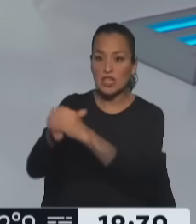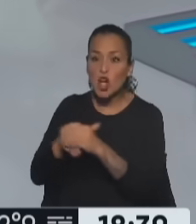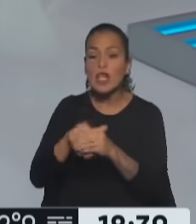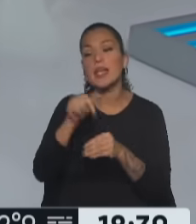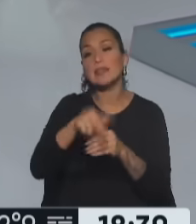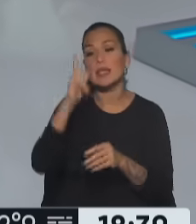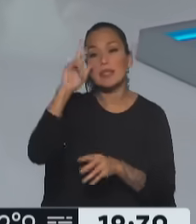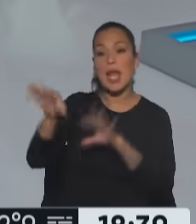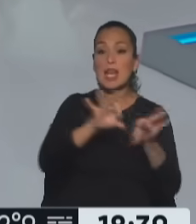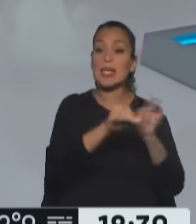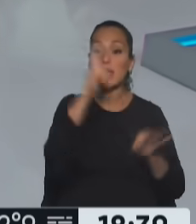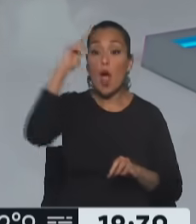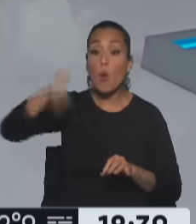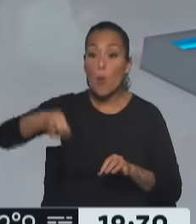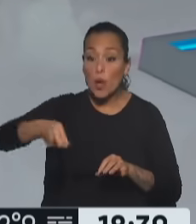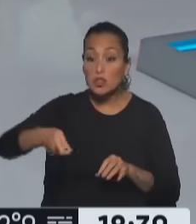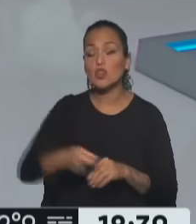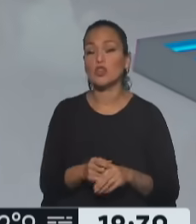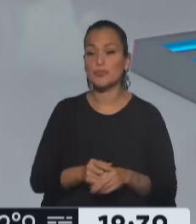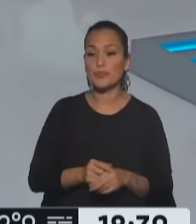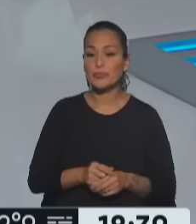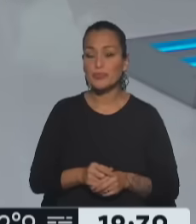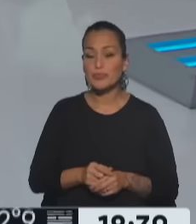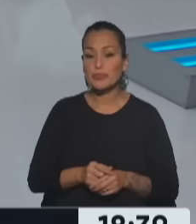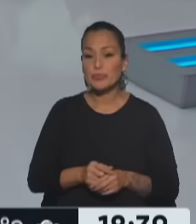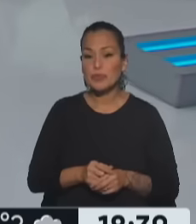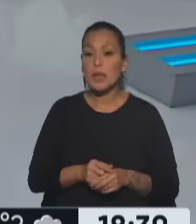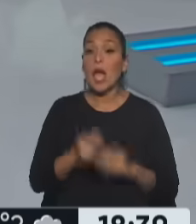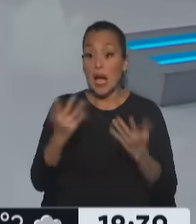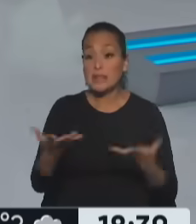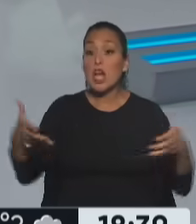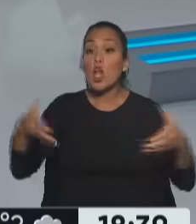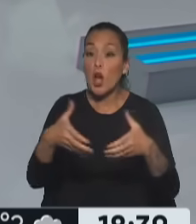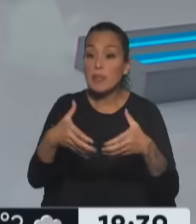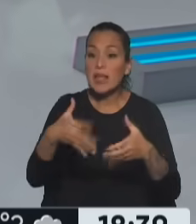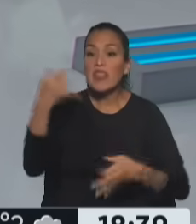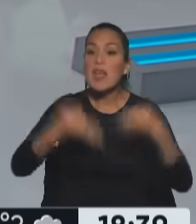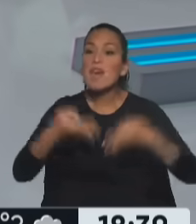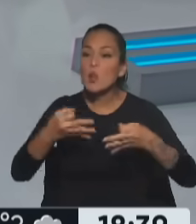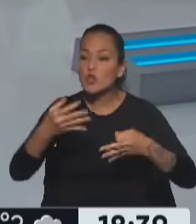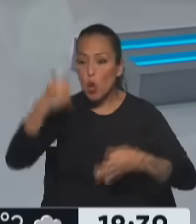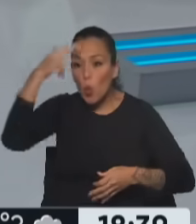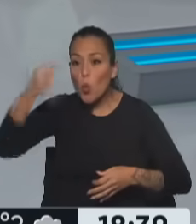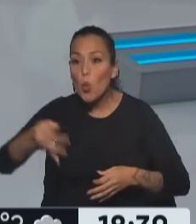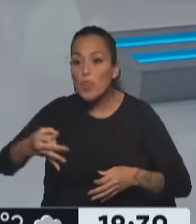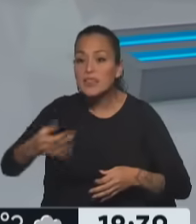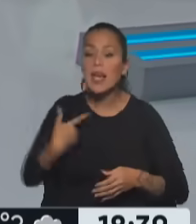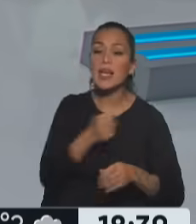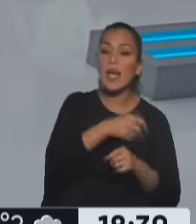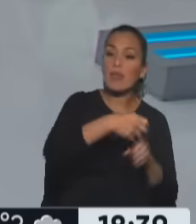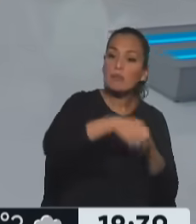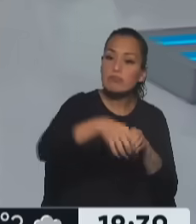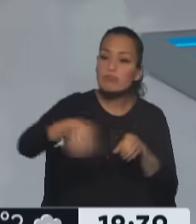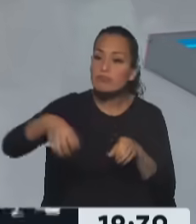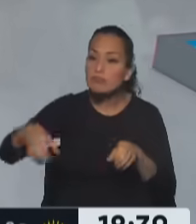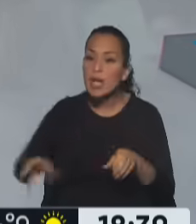de tribunales colegiados y también de circuito. Así es, el Comité de Evaluación Judicial. Cada rama del gobierno establece un